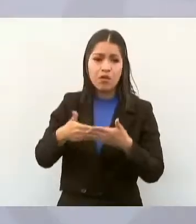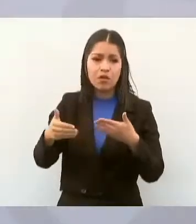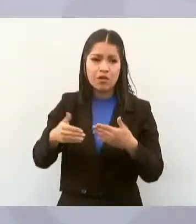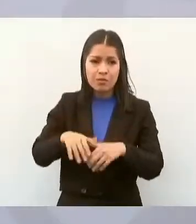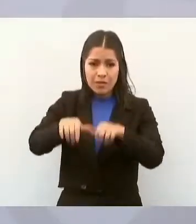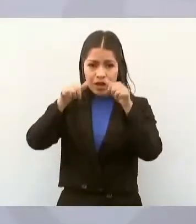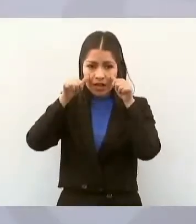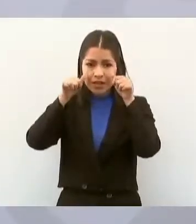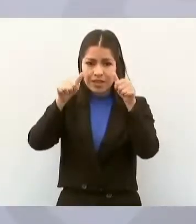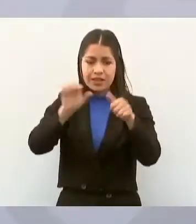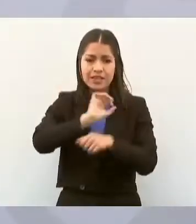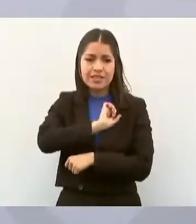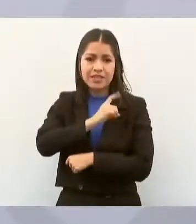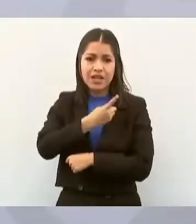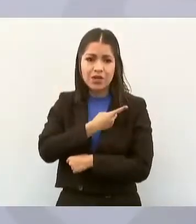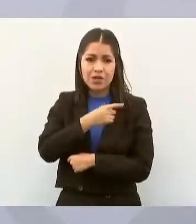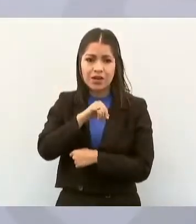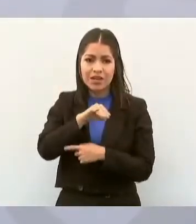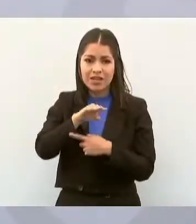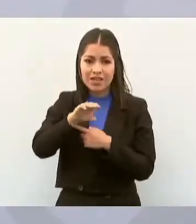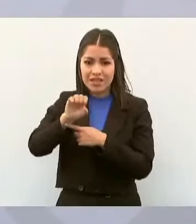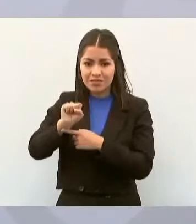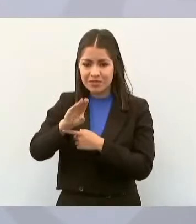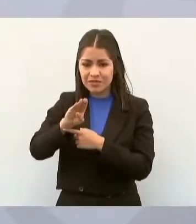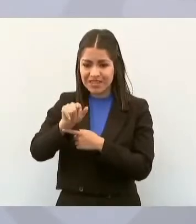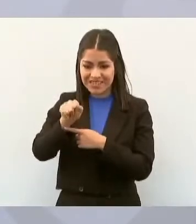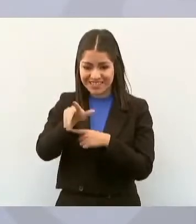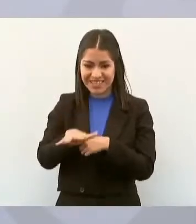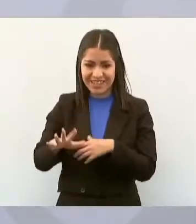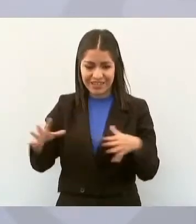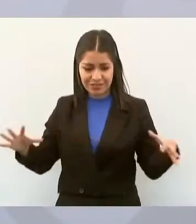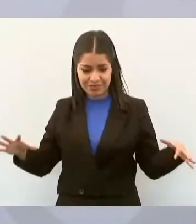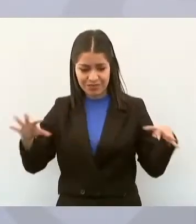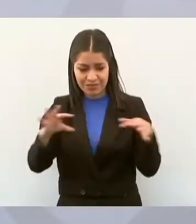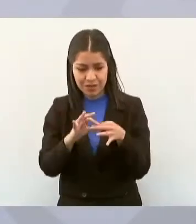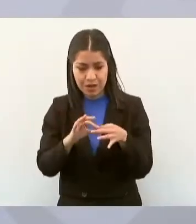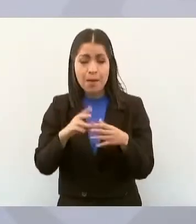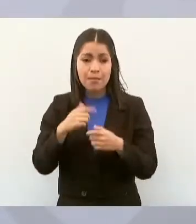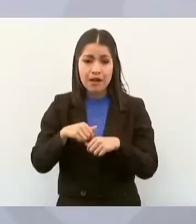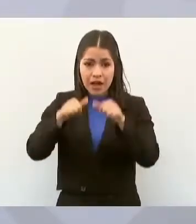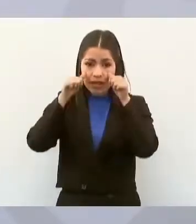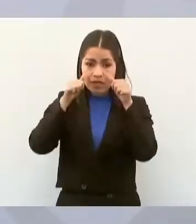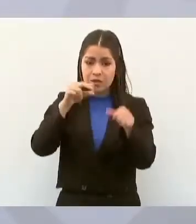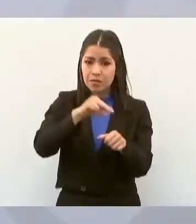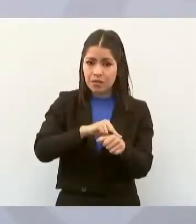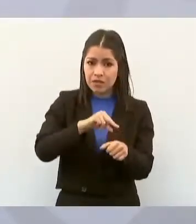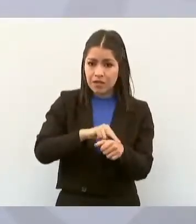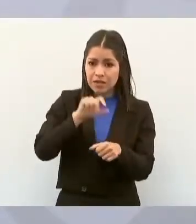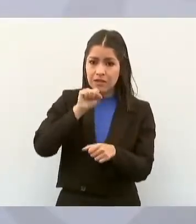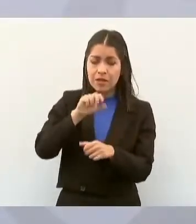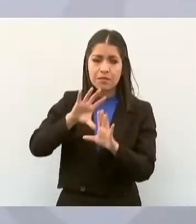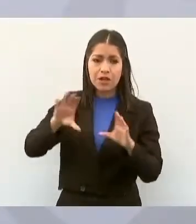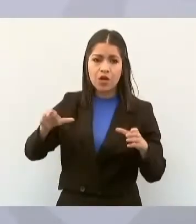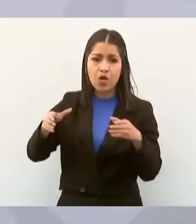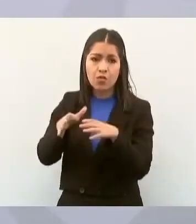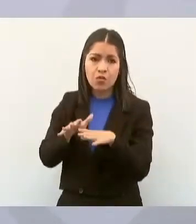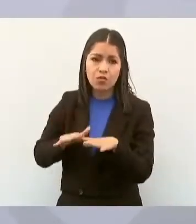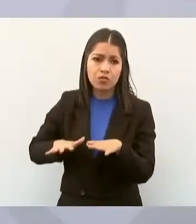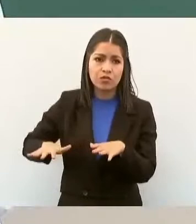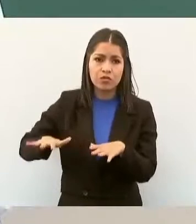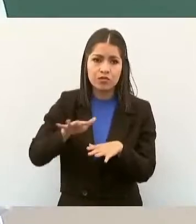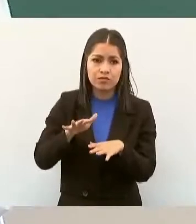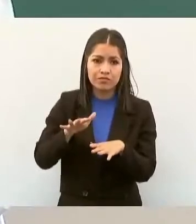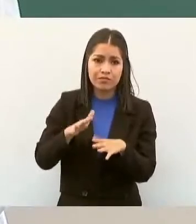atención de la salud de IMSS Bienestar, que conjunta la atención médica y la acción comunitaria.